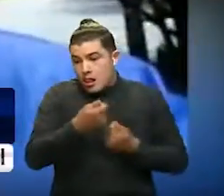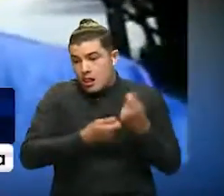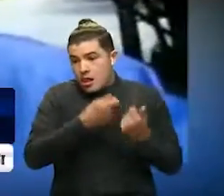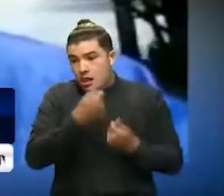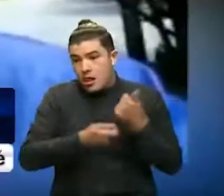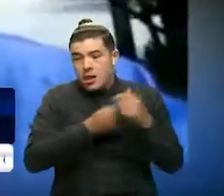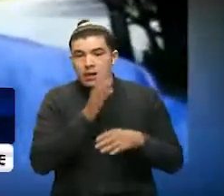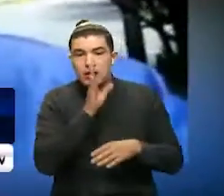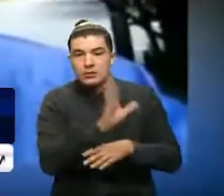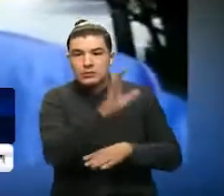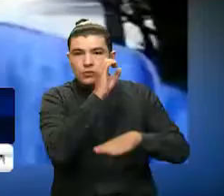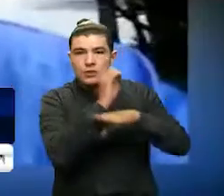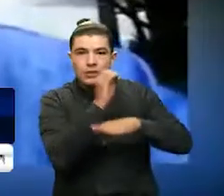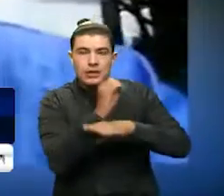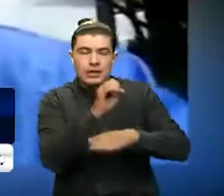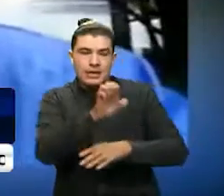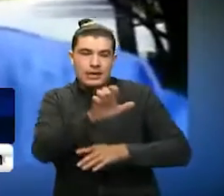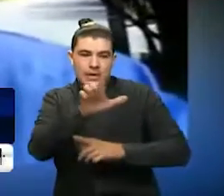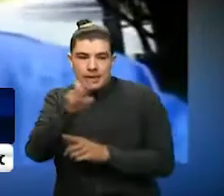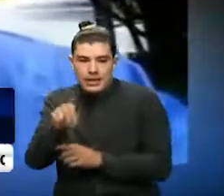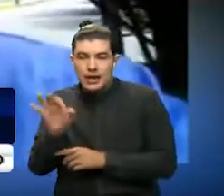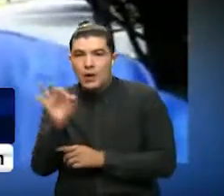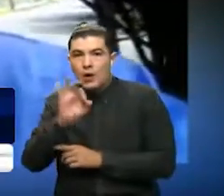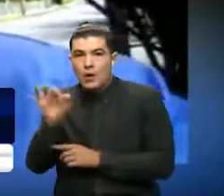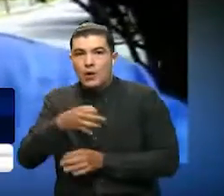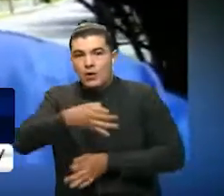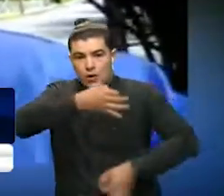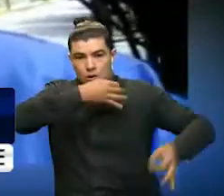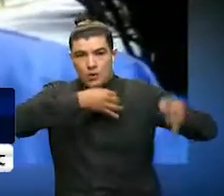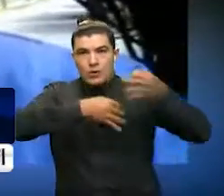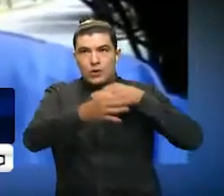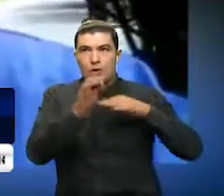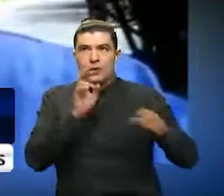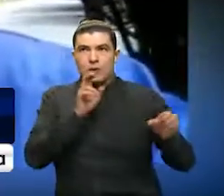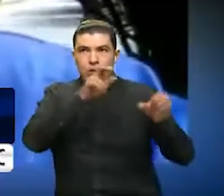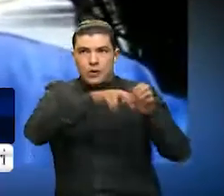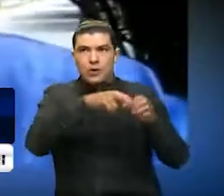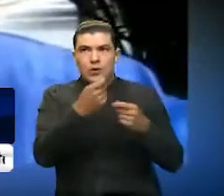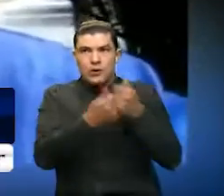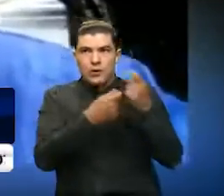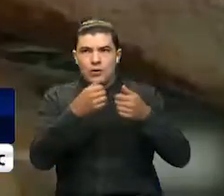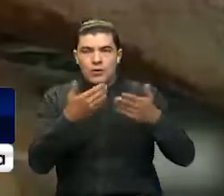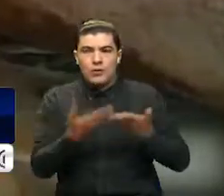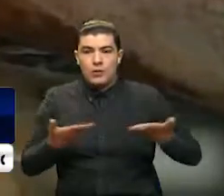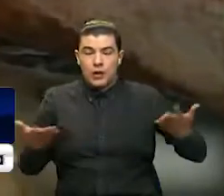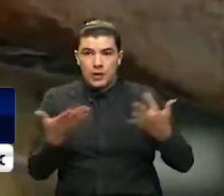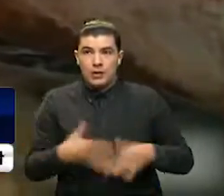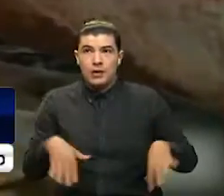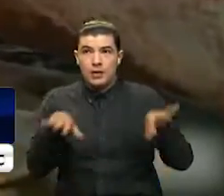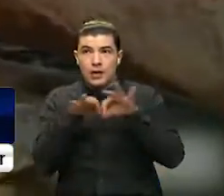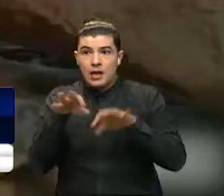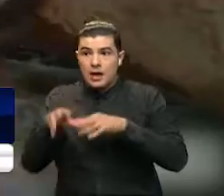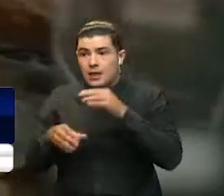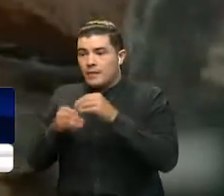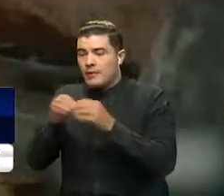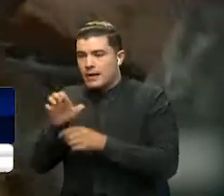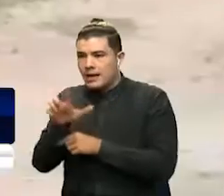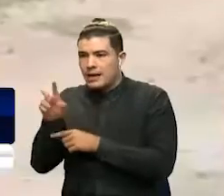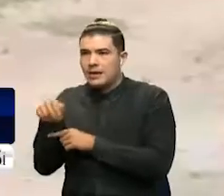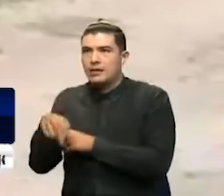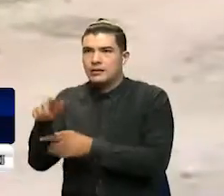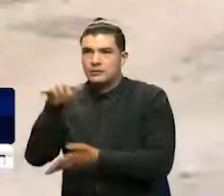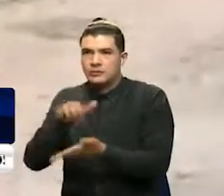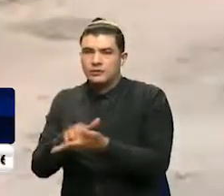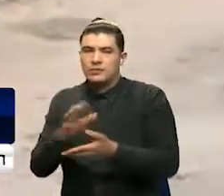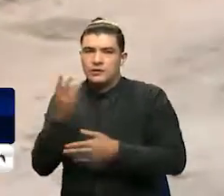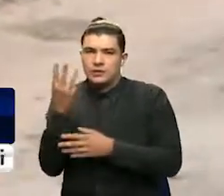con organizaciones como el ELN y obtener un rubro económico bastante productivo. En norte de Santander confluyen por lo menos